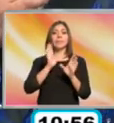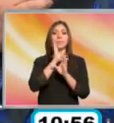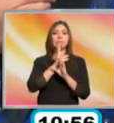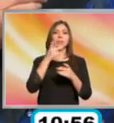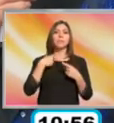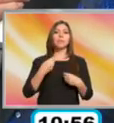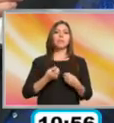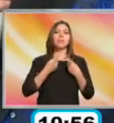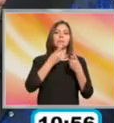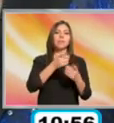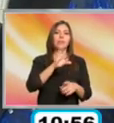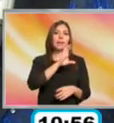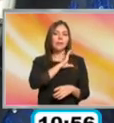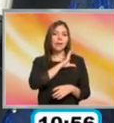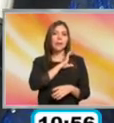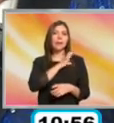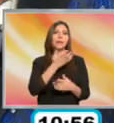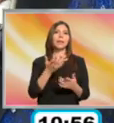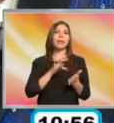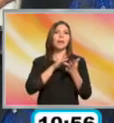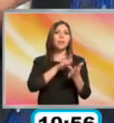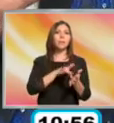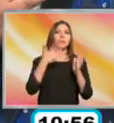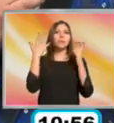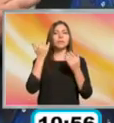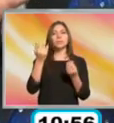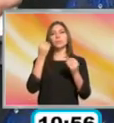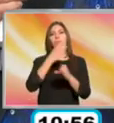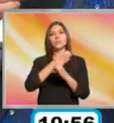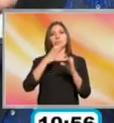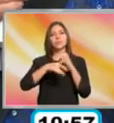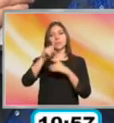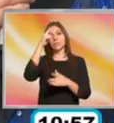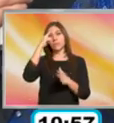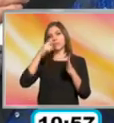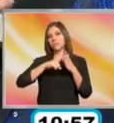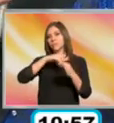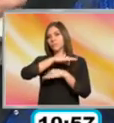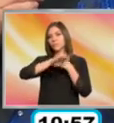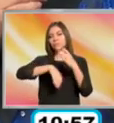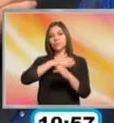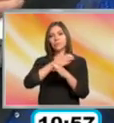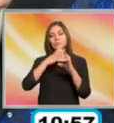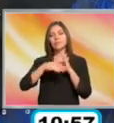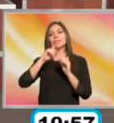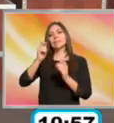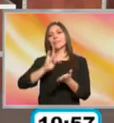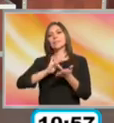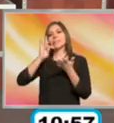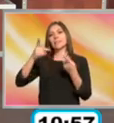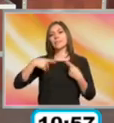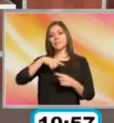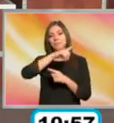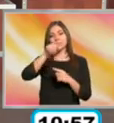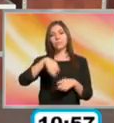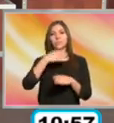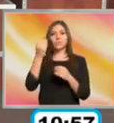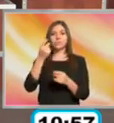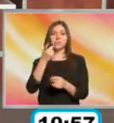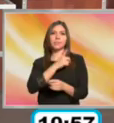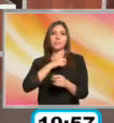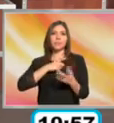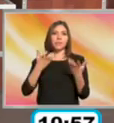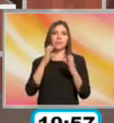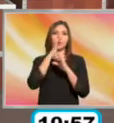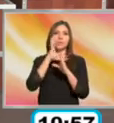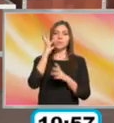dado su cariño, su apoyo, su aplauso y tantas cosas. Yo creo que todo lo que hemos hecho, logrado, se lo debemos a nuestro público. Así es que tenemos que hacerles cosas bonitas,